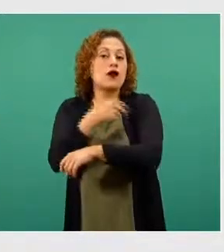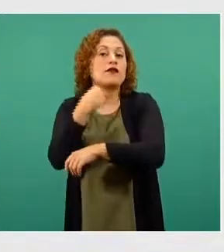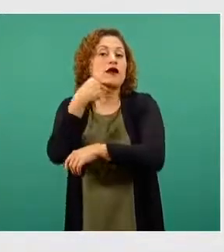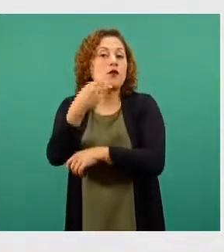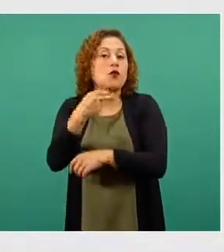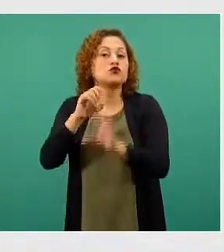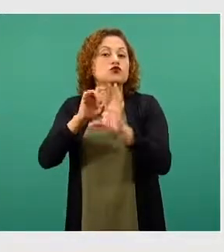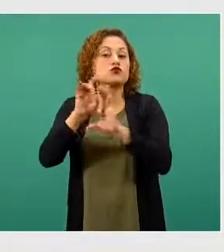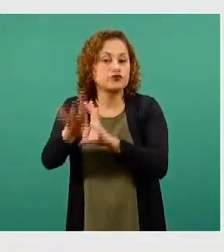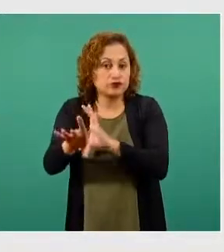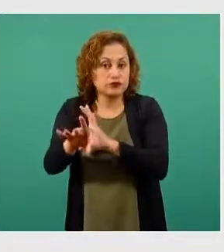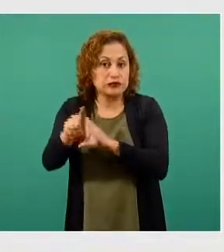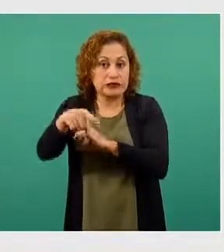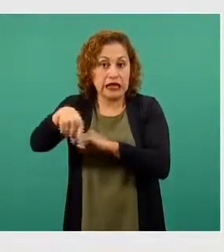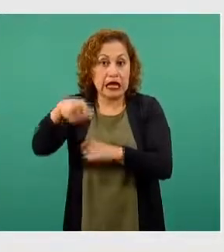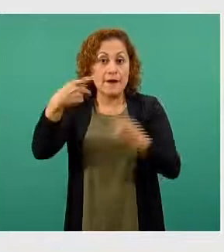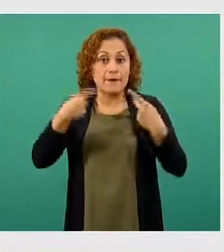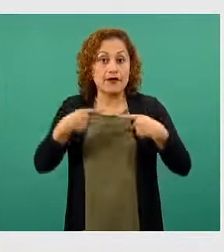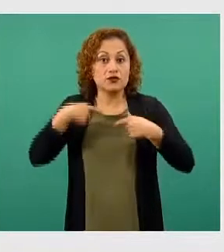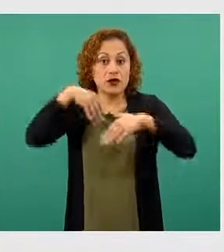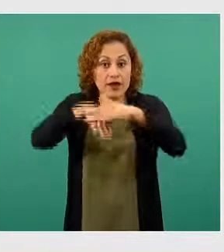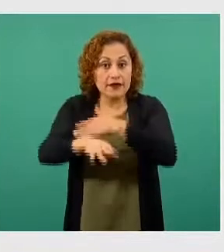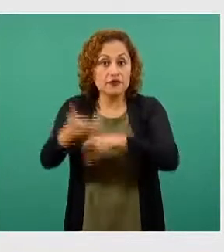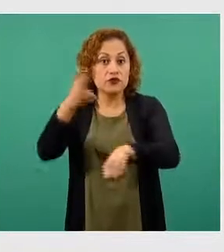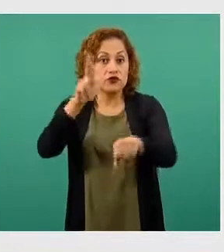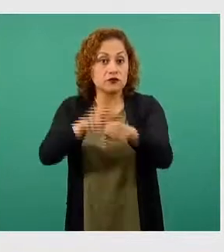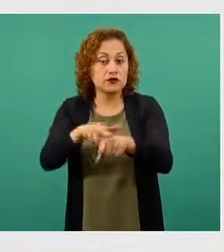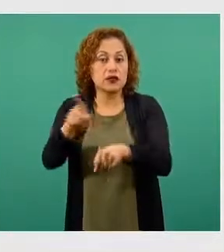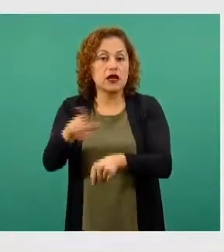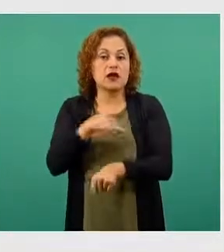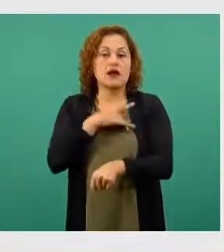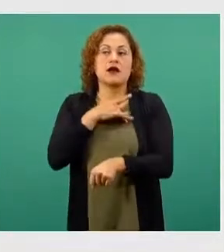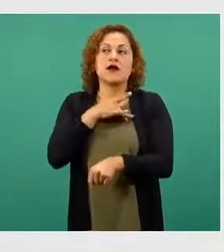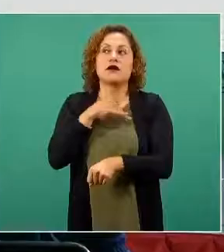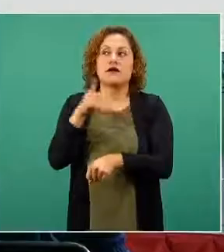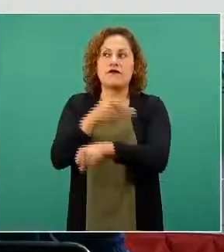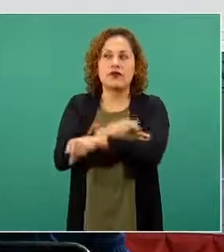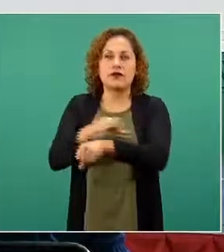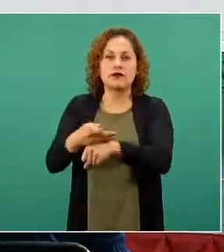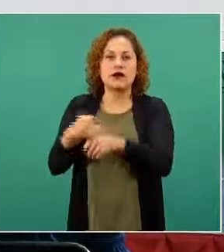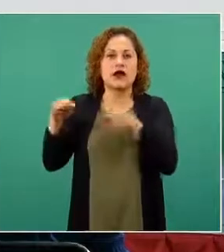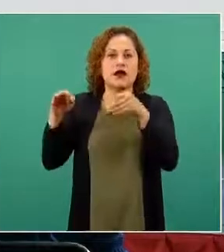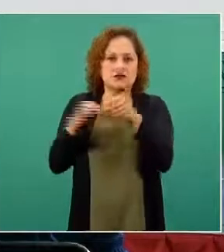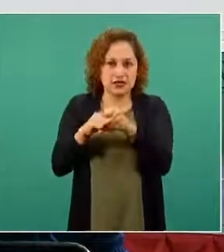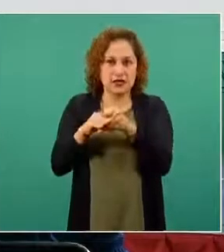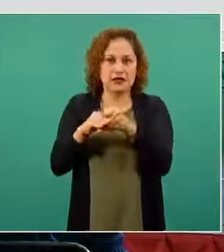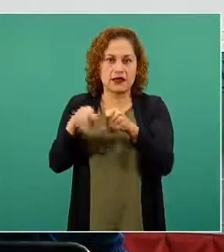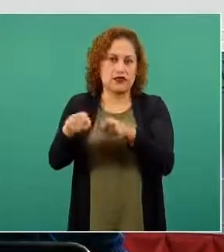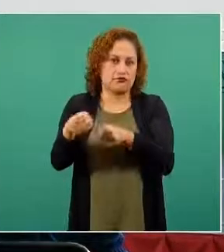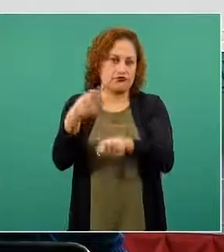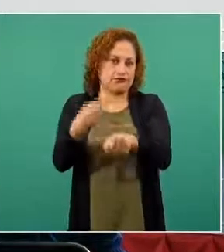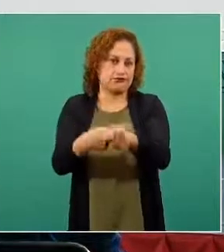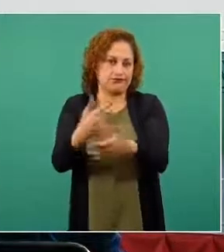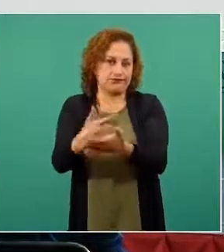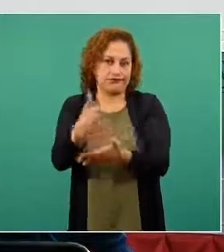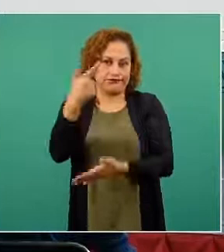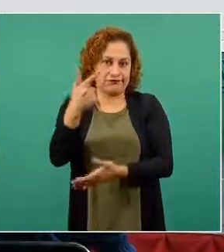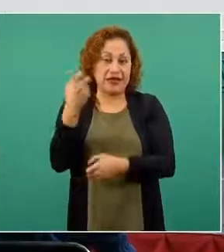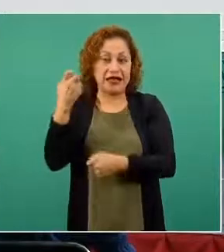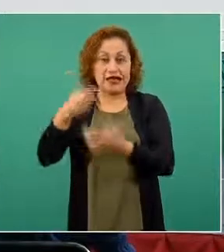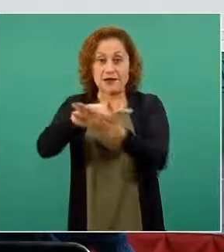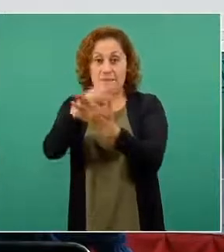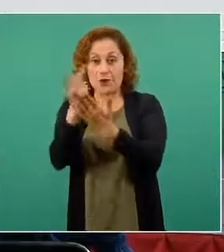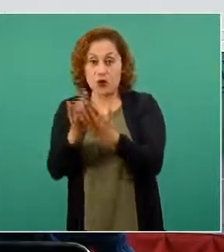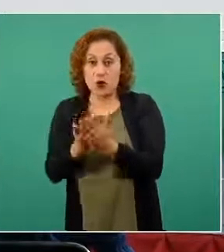pueda sentirse acompañado durante este evento de enfermedad tan grave. Y este es un programa que salió desde el grupo de